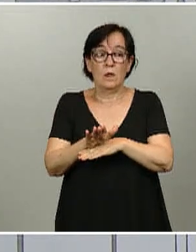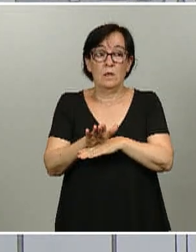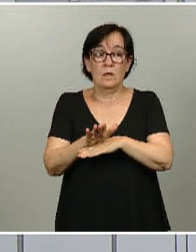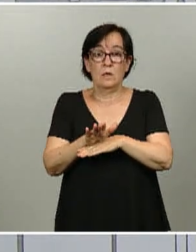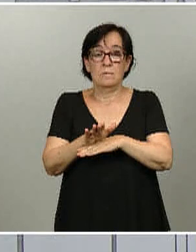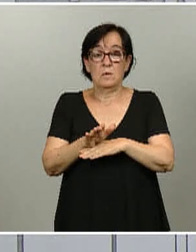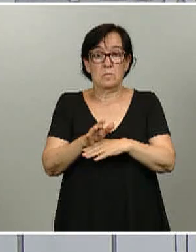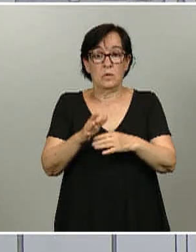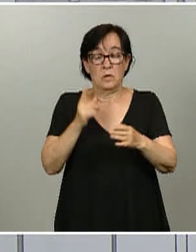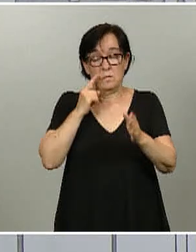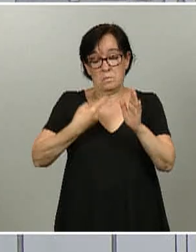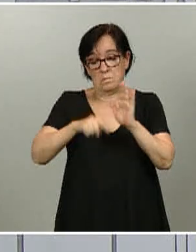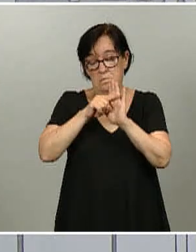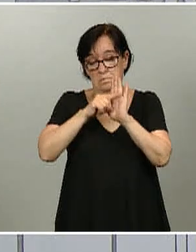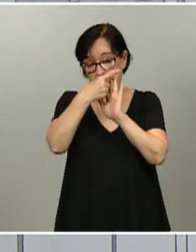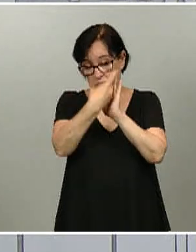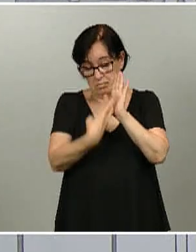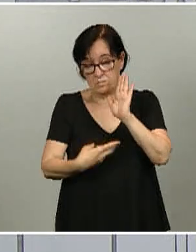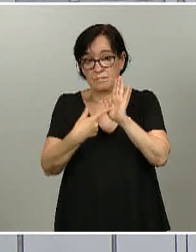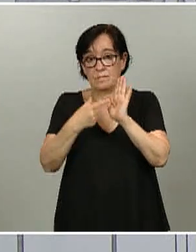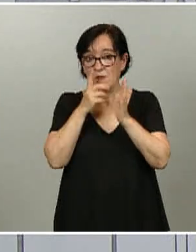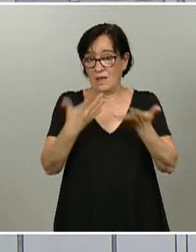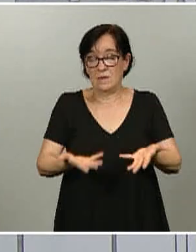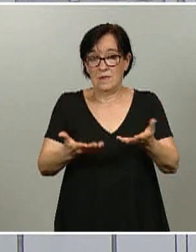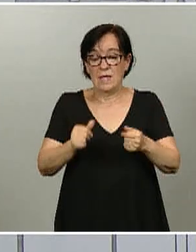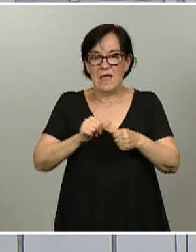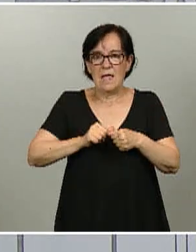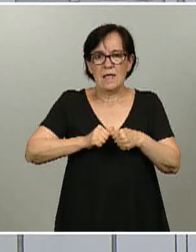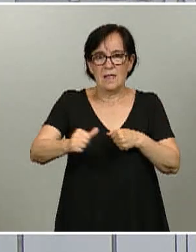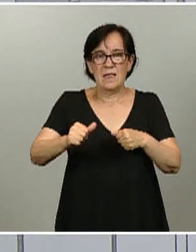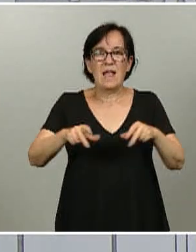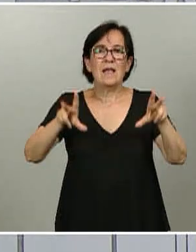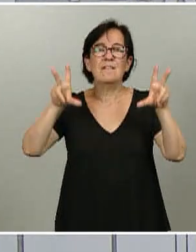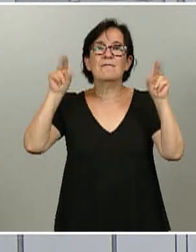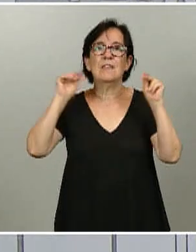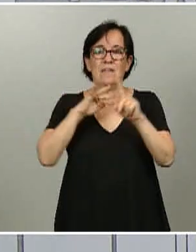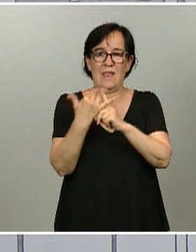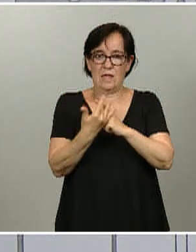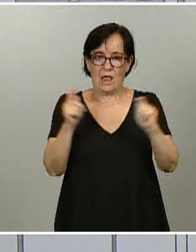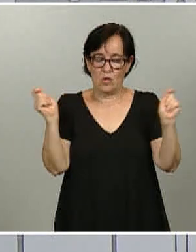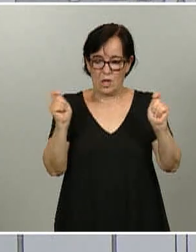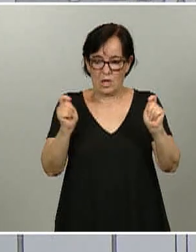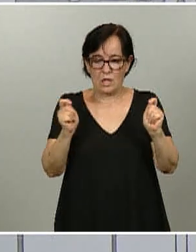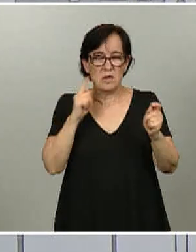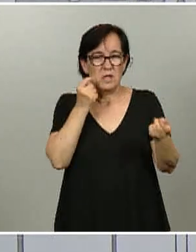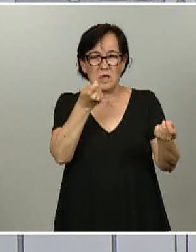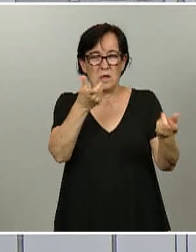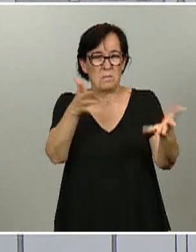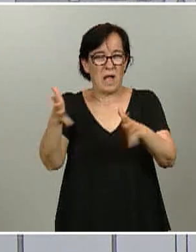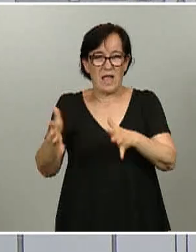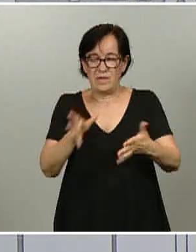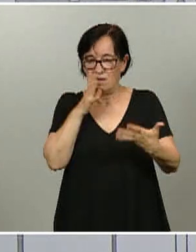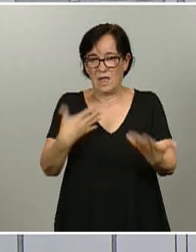o vigentes a partir del final del estado de alarma, son similares a las que ahora mismo hay en